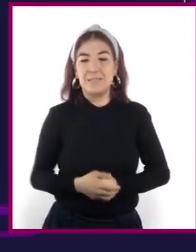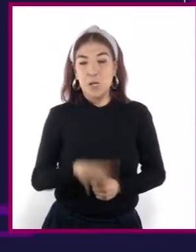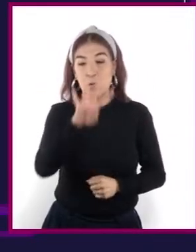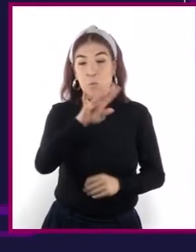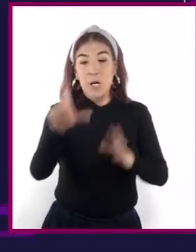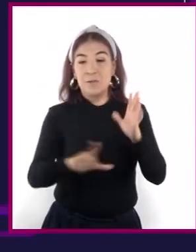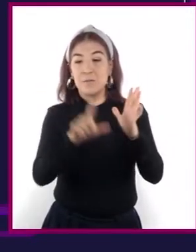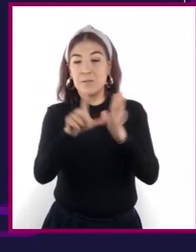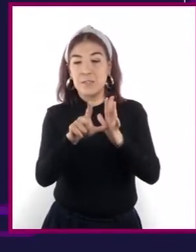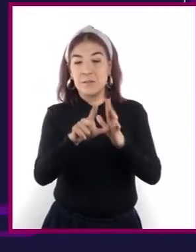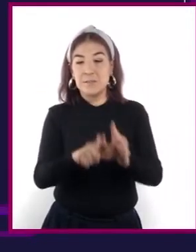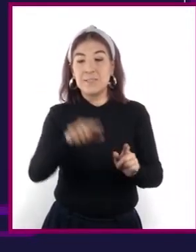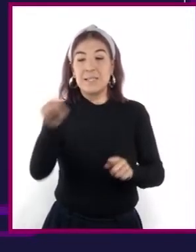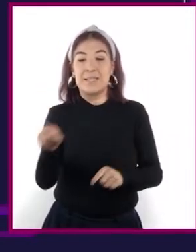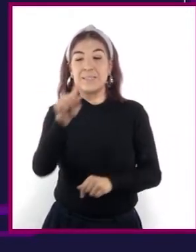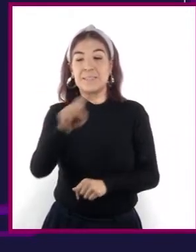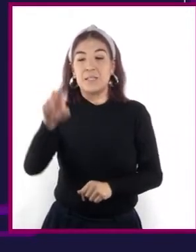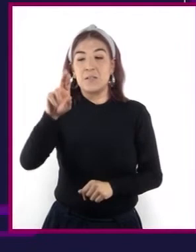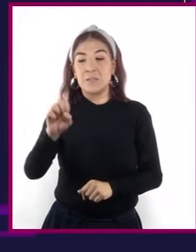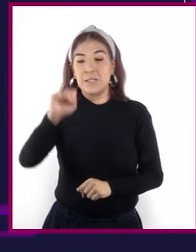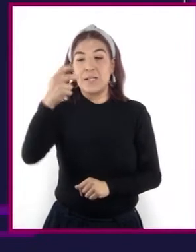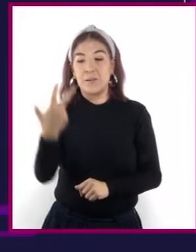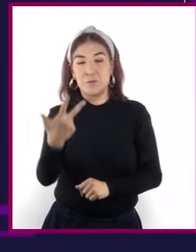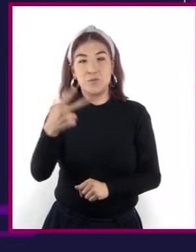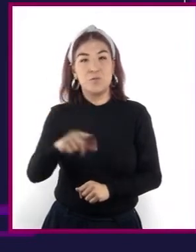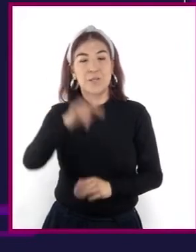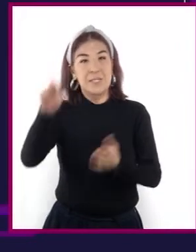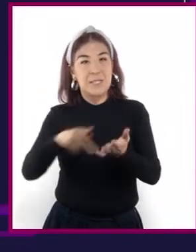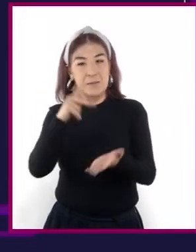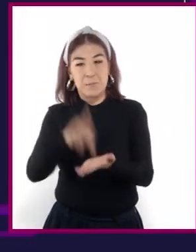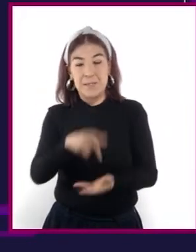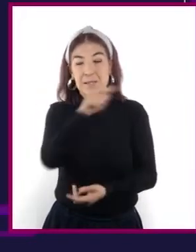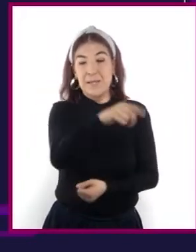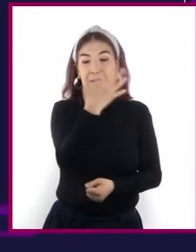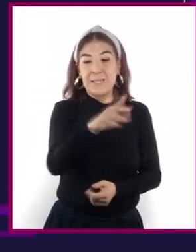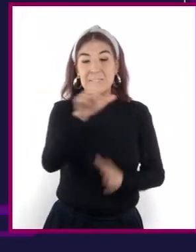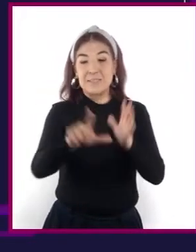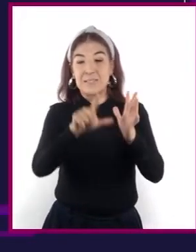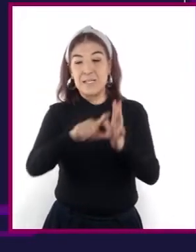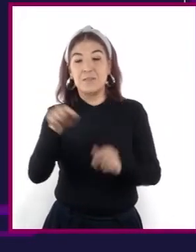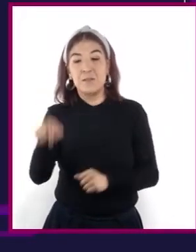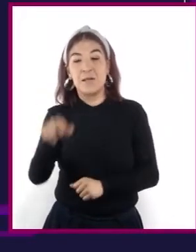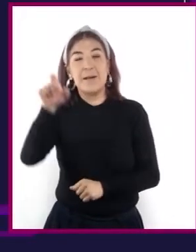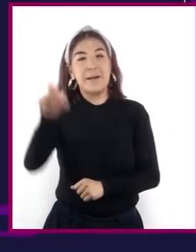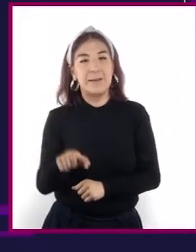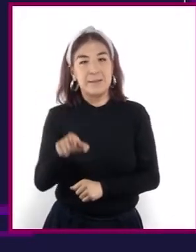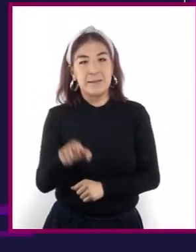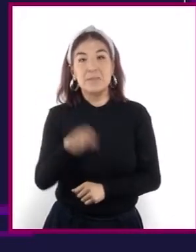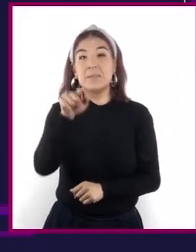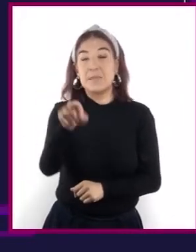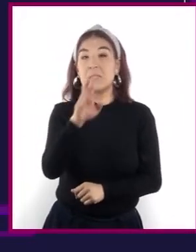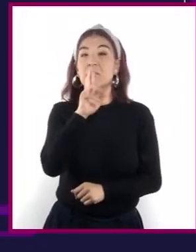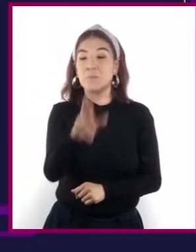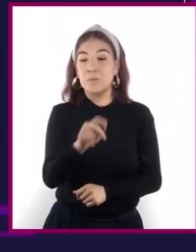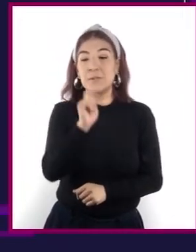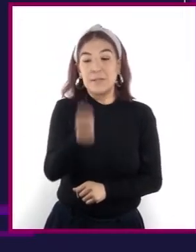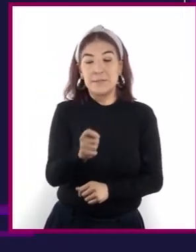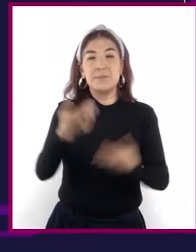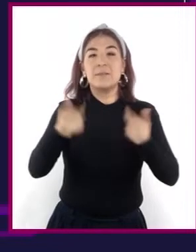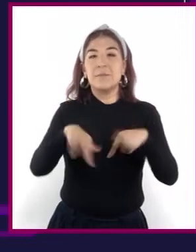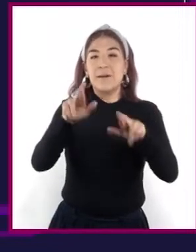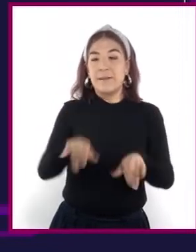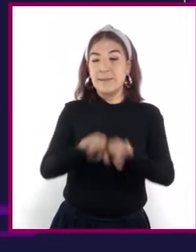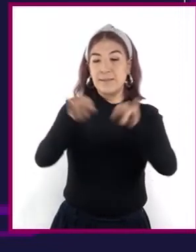4 litros es a 168 kilómetros, como 10 litros es a X, que una vez más representa